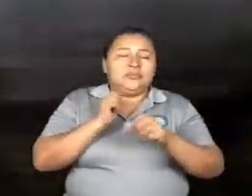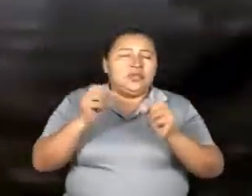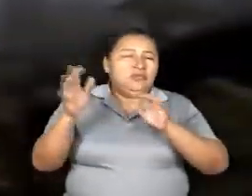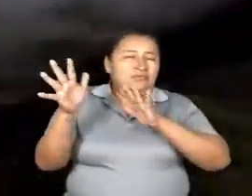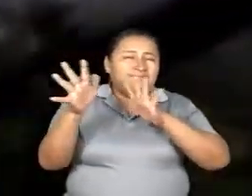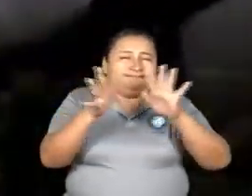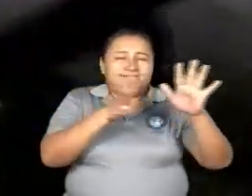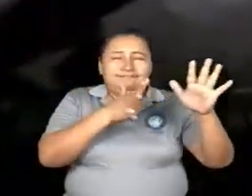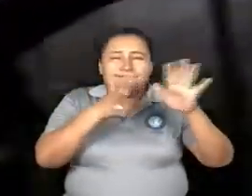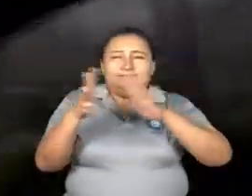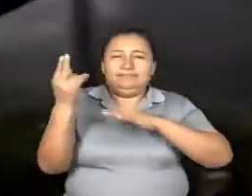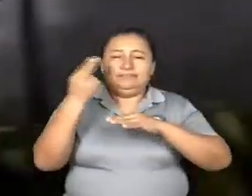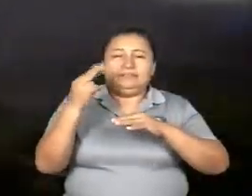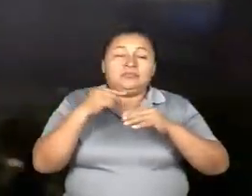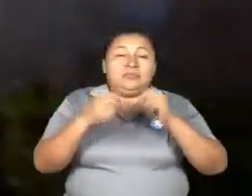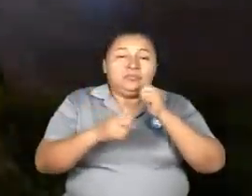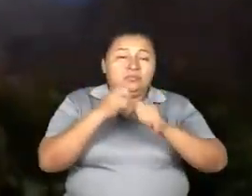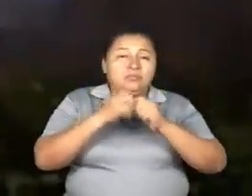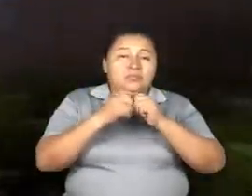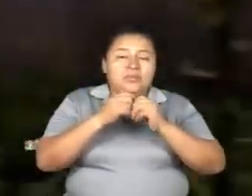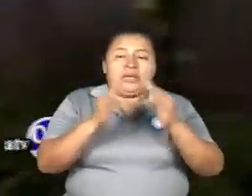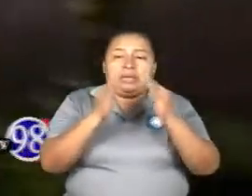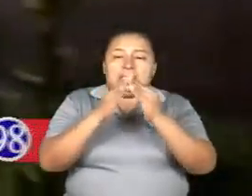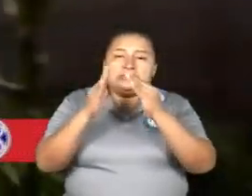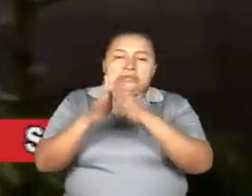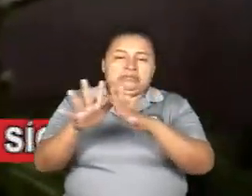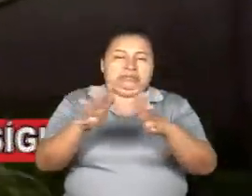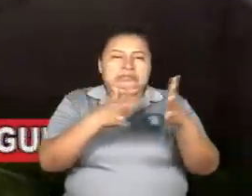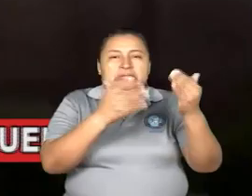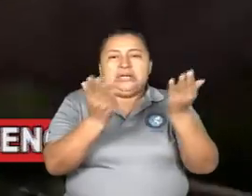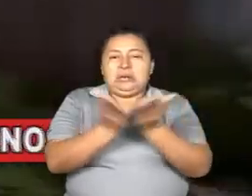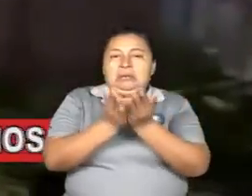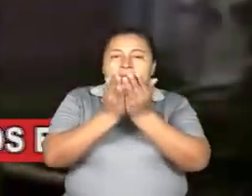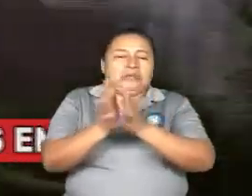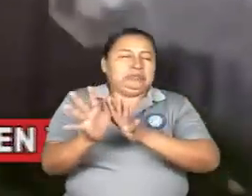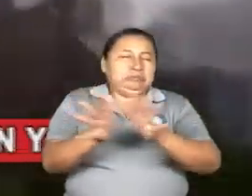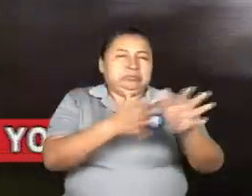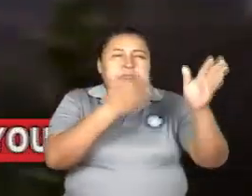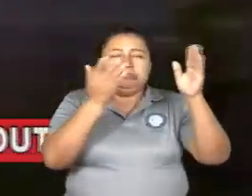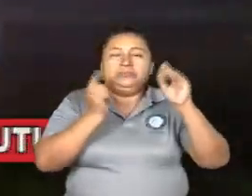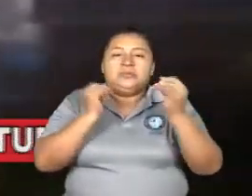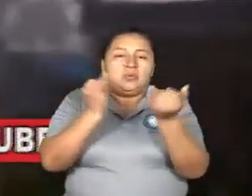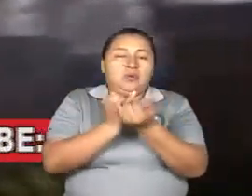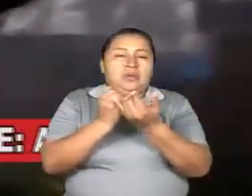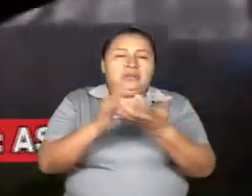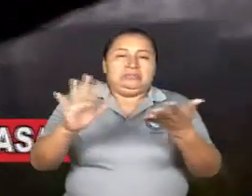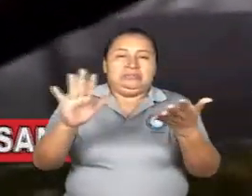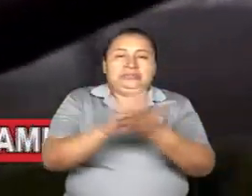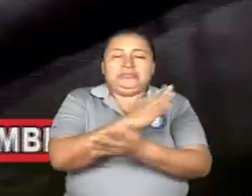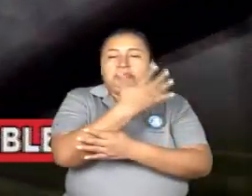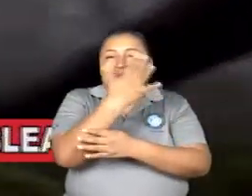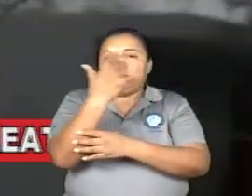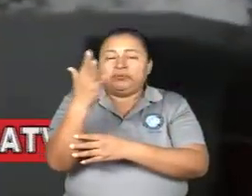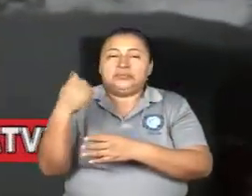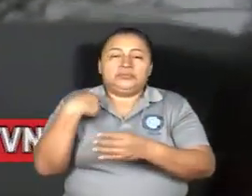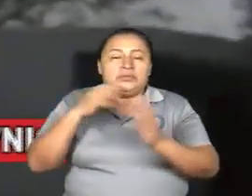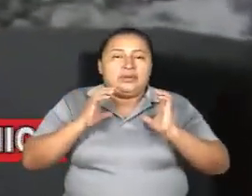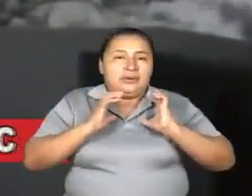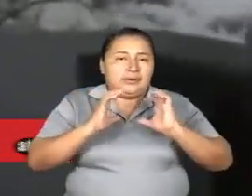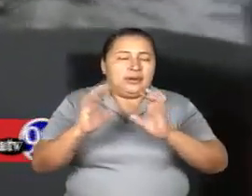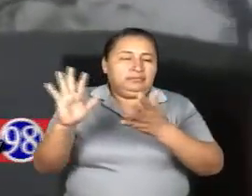fuertes vientos ocasionaron daños a las viviendas y las embarcaciones, al tiempo que arrasó con árboles y objetos en la vía